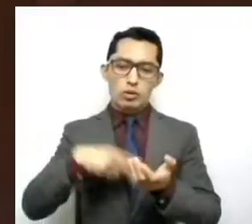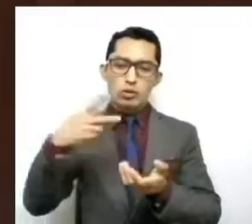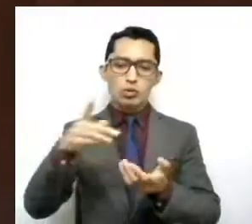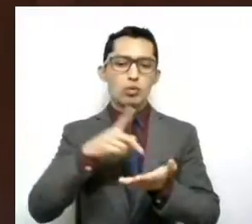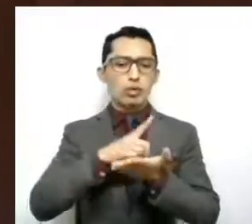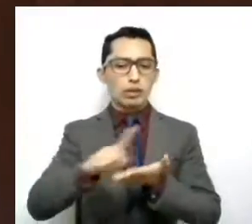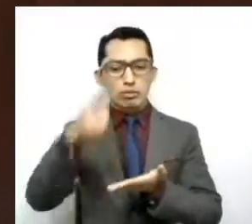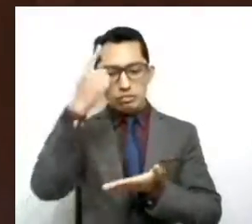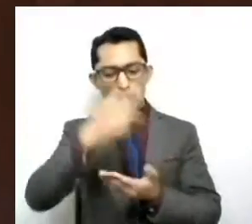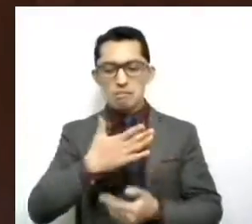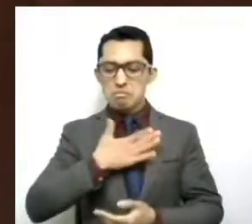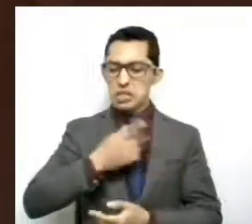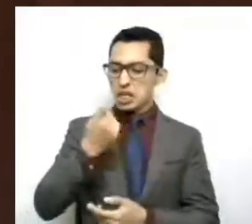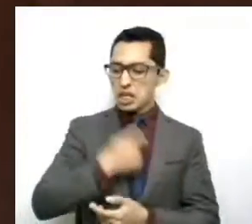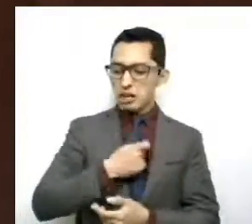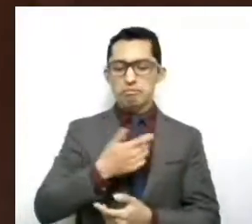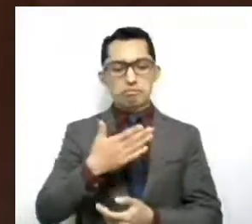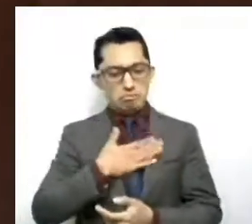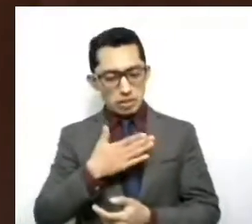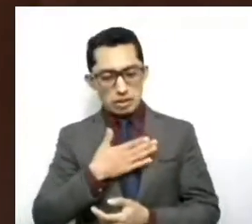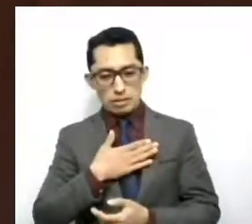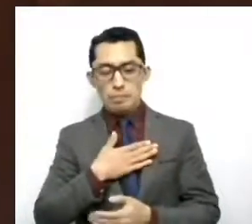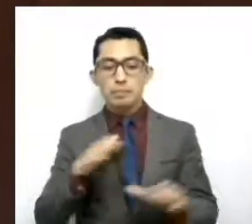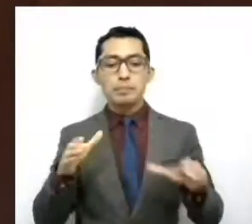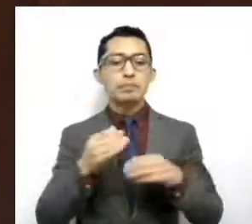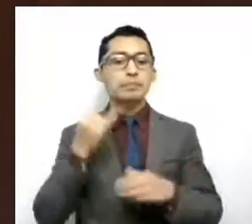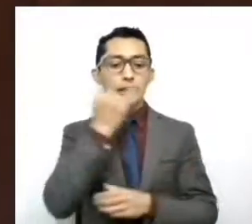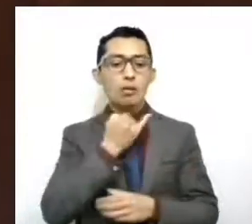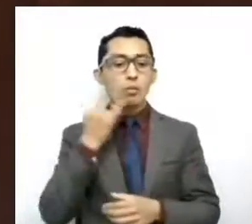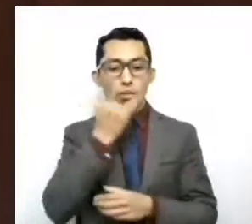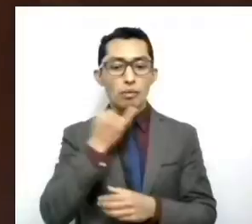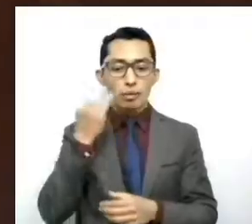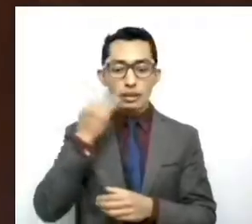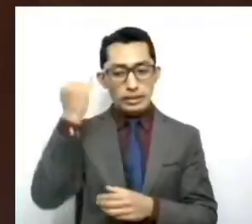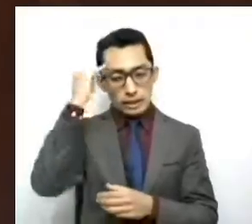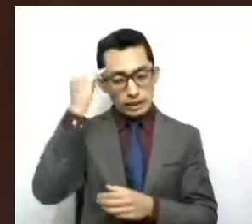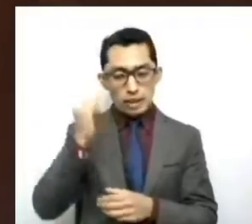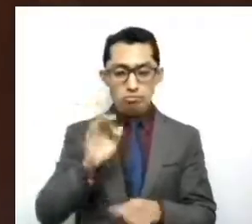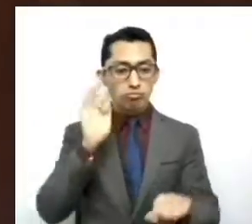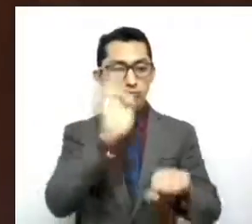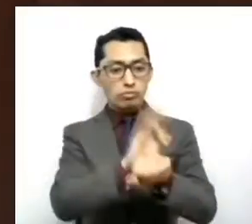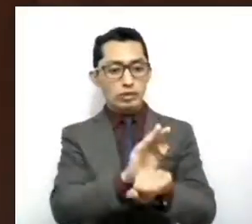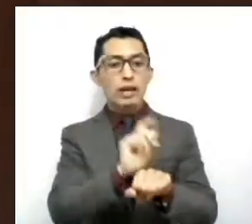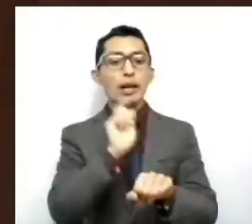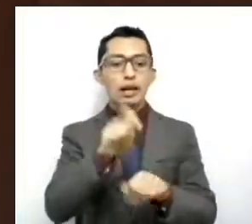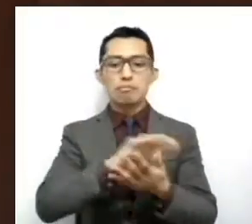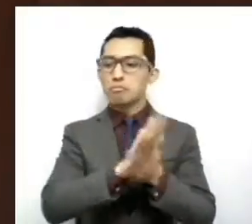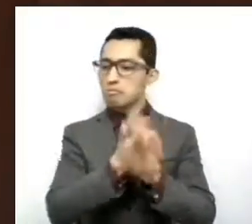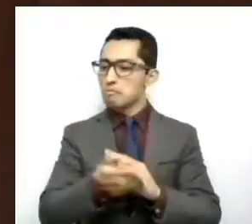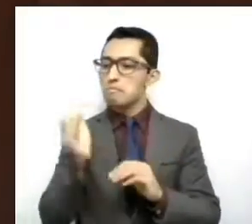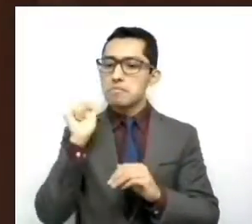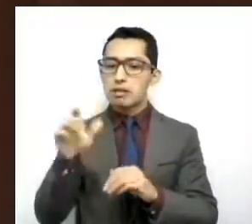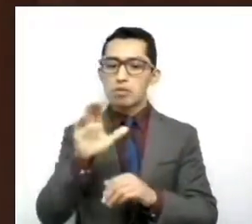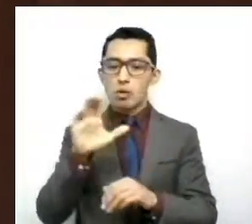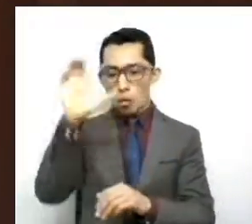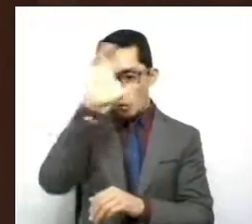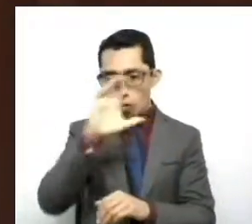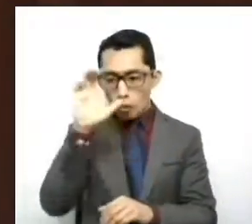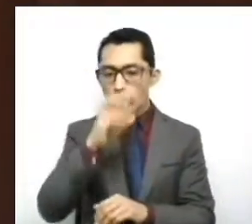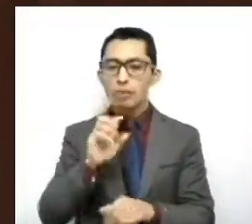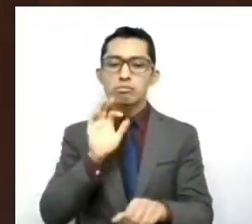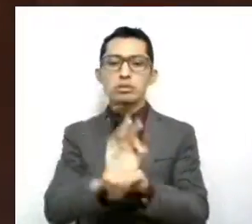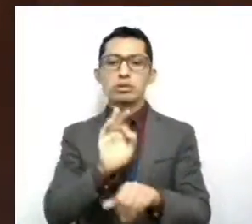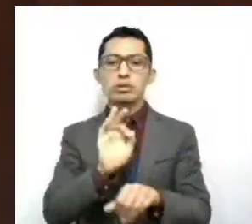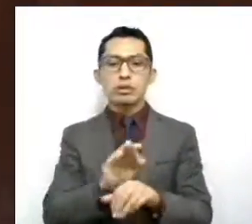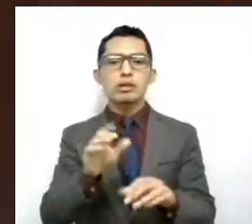identidad. Proteger las lenguas indígenas es a la vez proteger nuestra cultura, pues a través del lenguaje